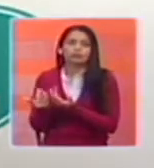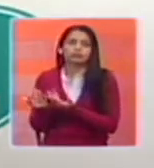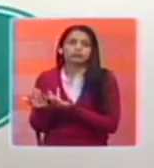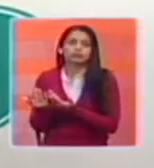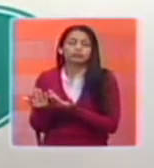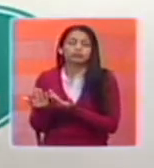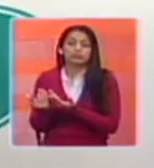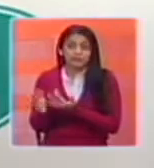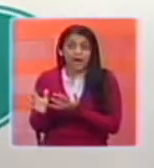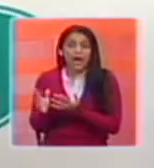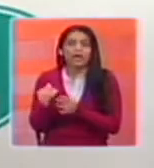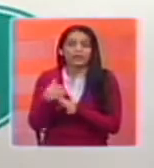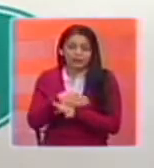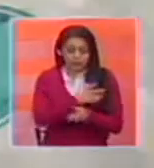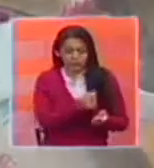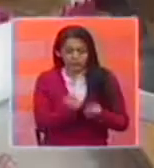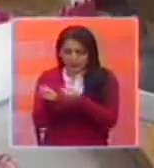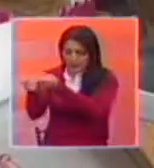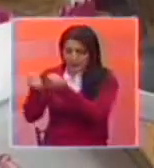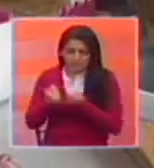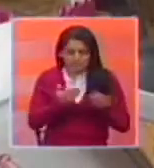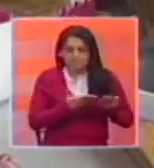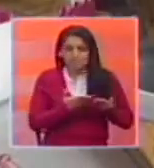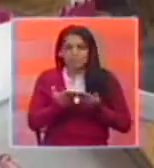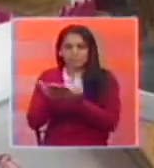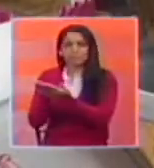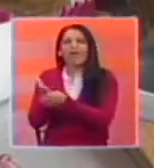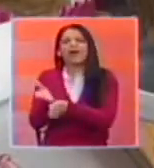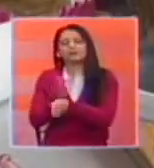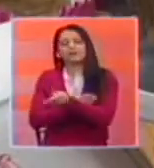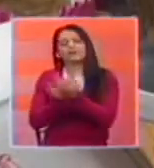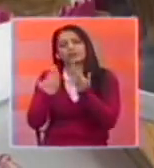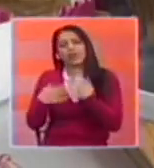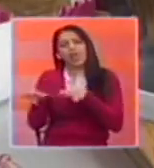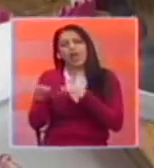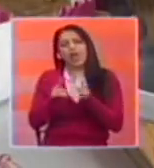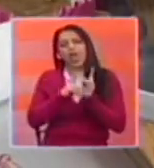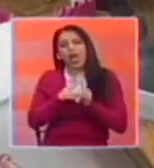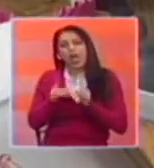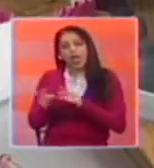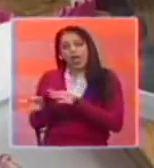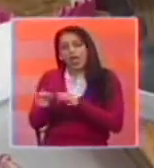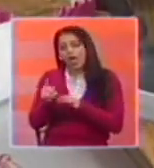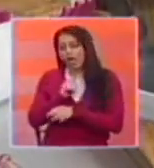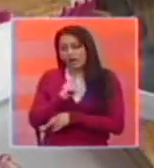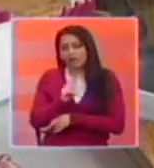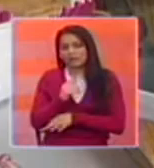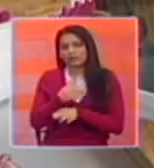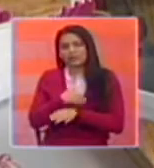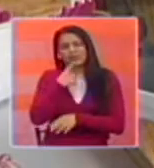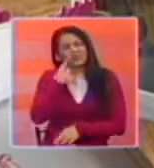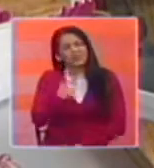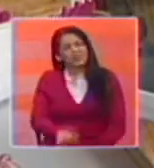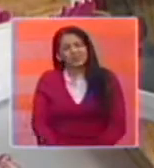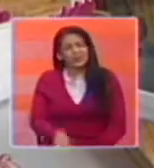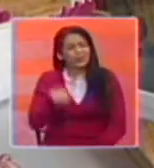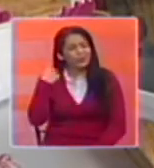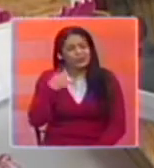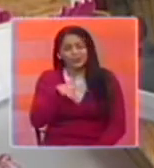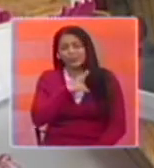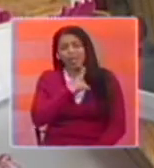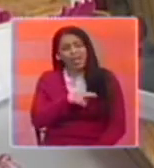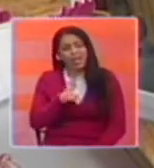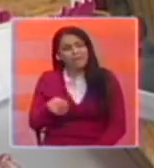lo de los hornos precalentados, entonces ya no voy a seguir contándoles lo mismo y lo mismo y lo mismo, porque después van a decir, mi Viachi es loca, ella